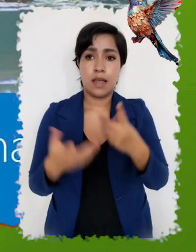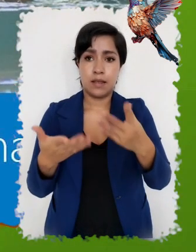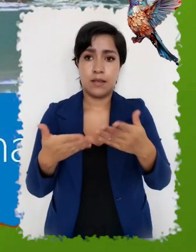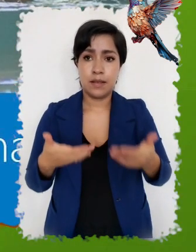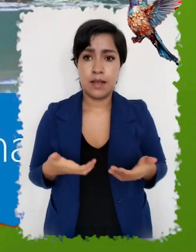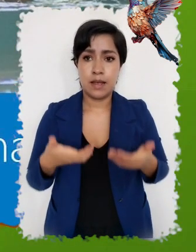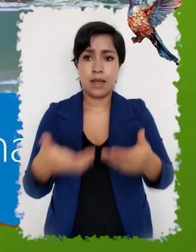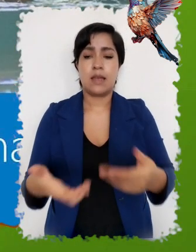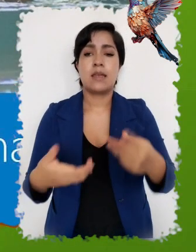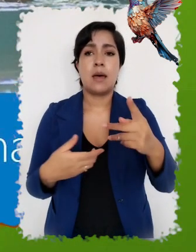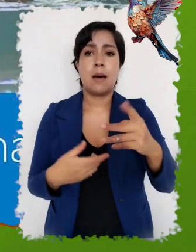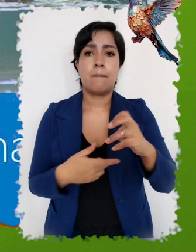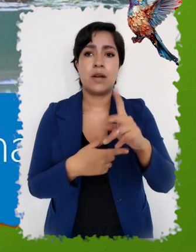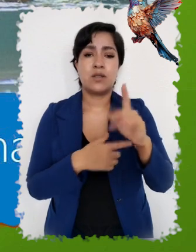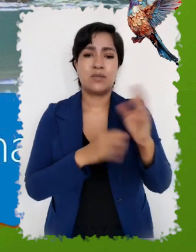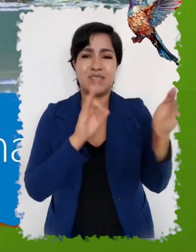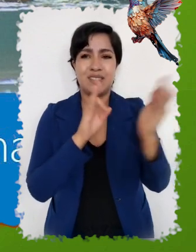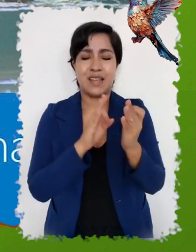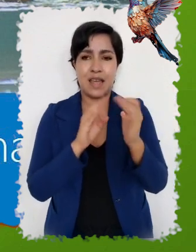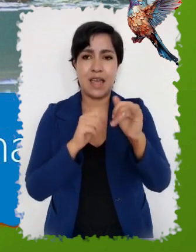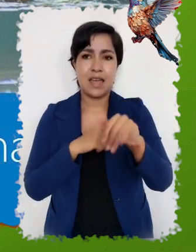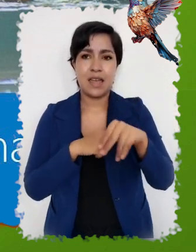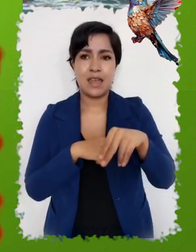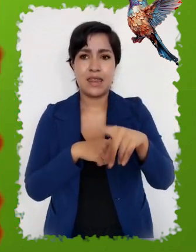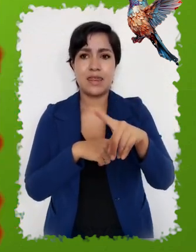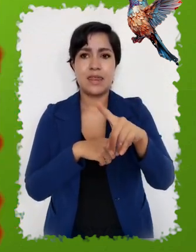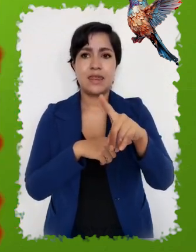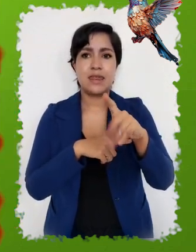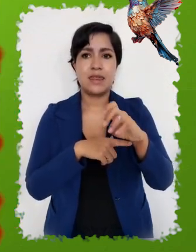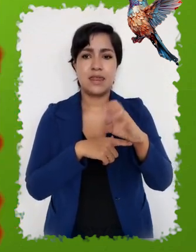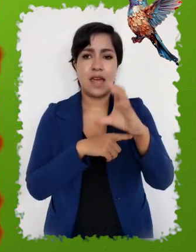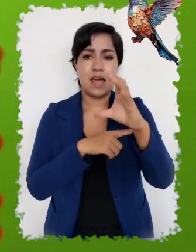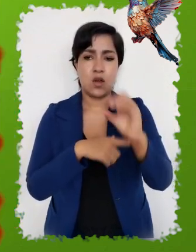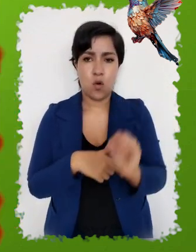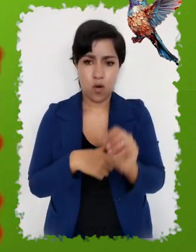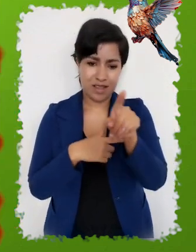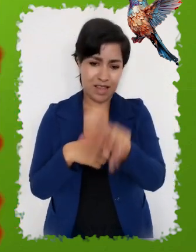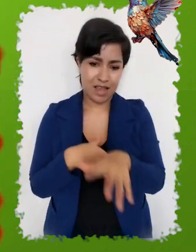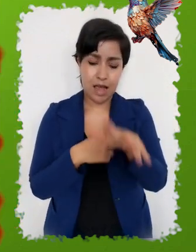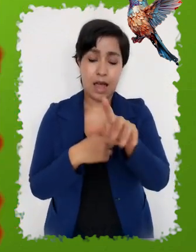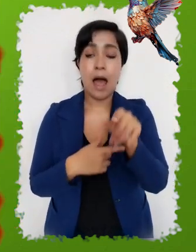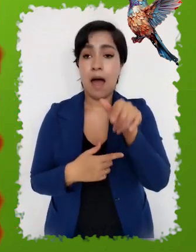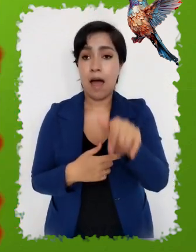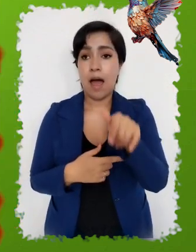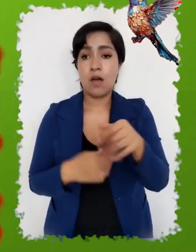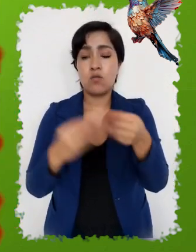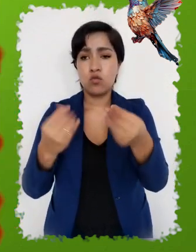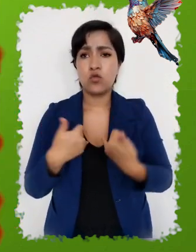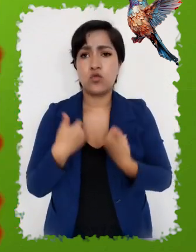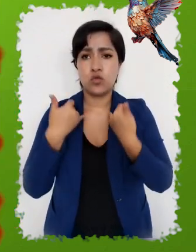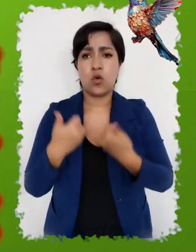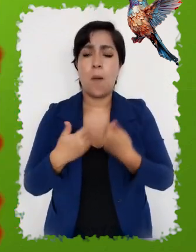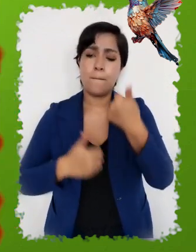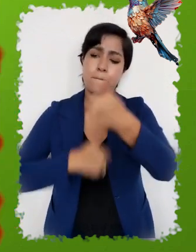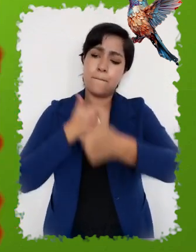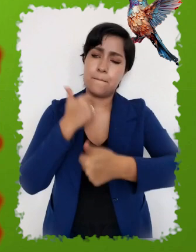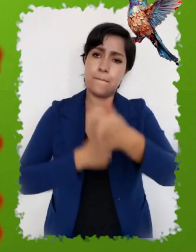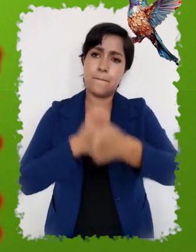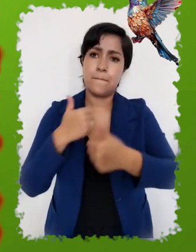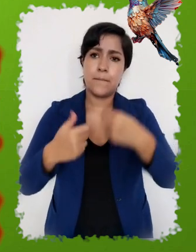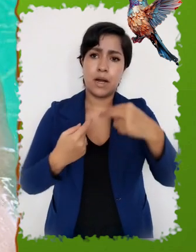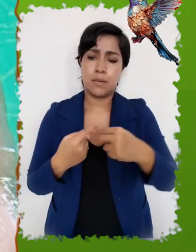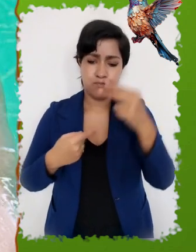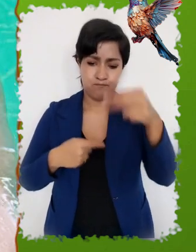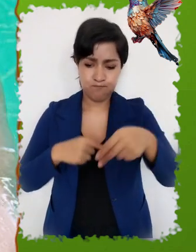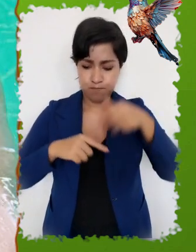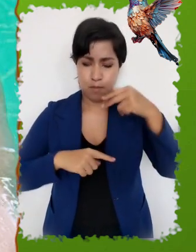periodismo y ahí hay muchos de Ándale en el indeco y ahí hay muchos chavos que compiten también en natación de